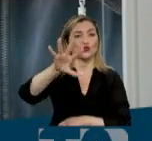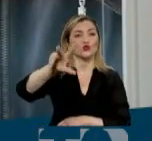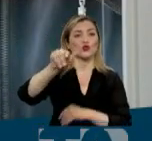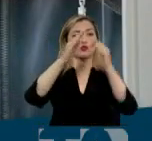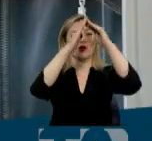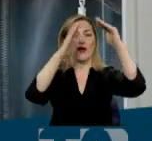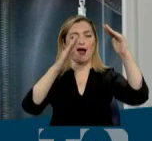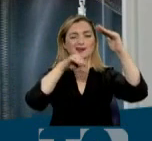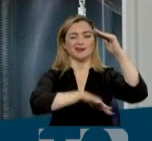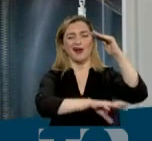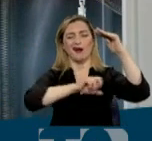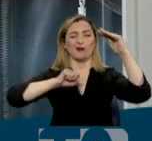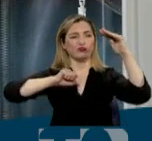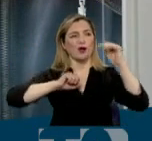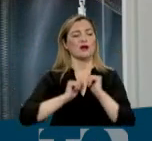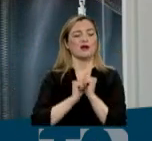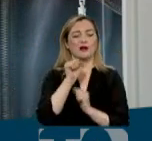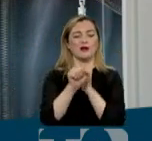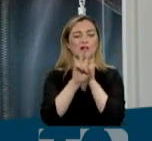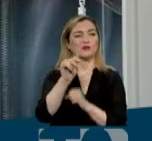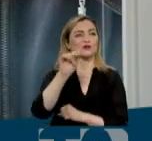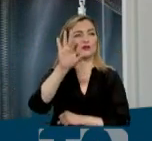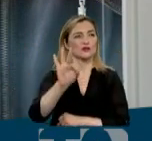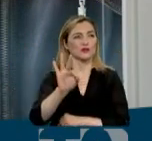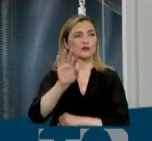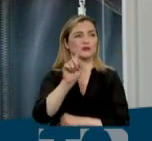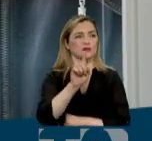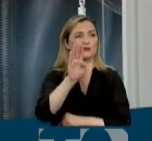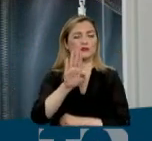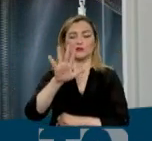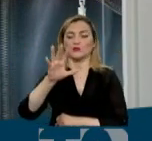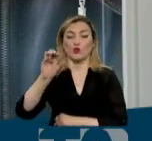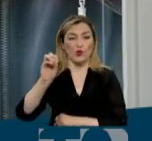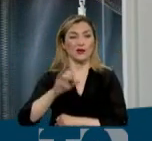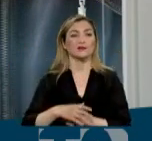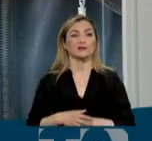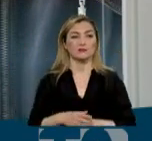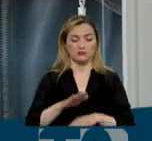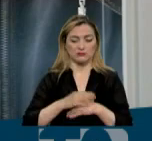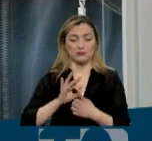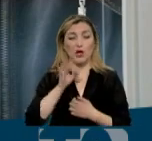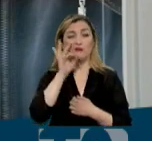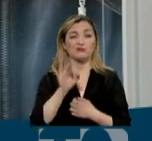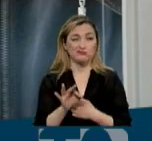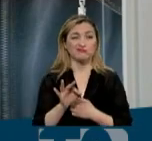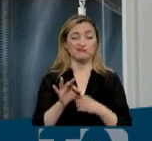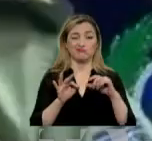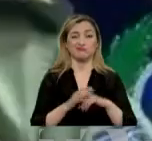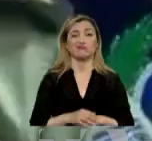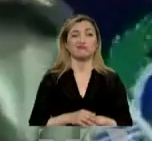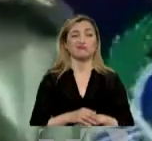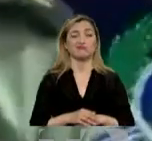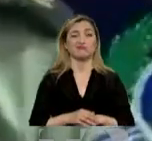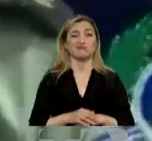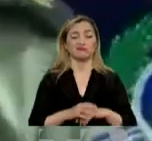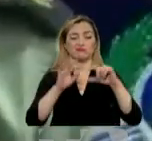robos a domicilio, mientras que en 2019 hubo 1.450. Sería la pandemia la causa de este decremento.